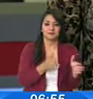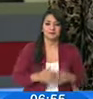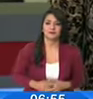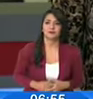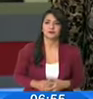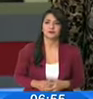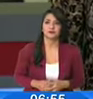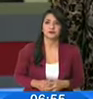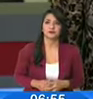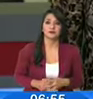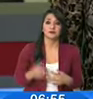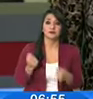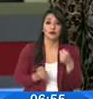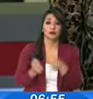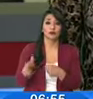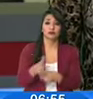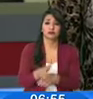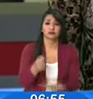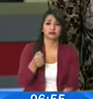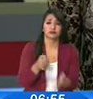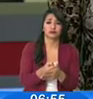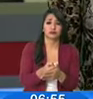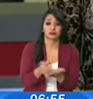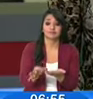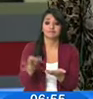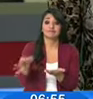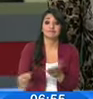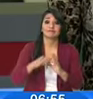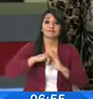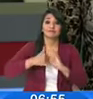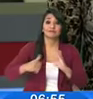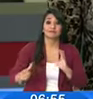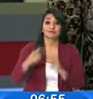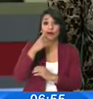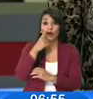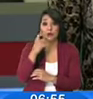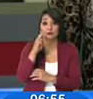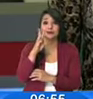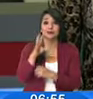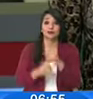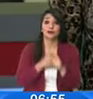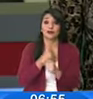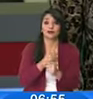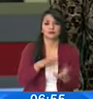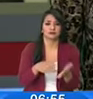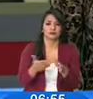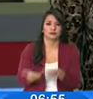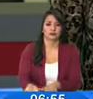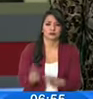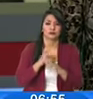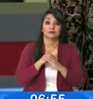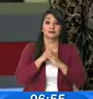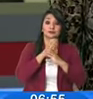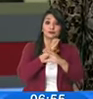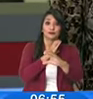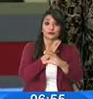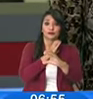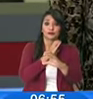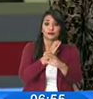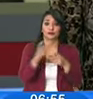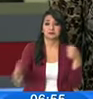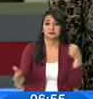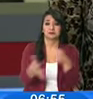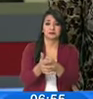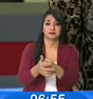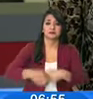que un terrible accidente de tránsito en el Cantón La Libertad cobró la vida de un ciudadano de 65 años. Se presume que un bus de transporte público habría